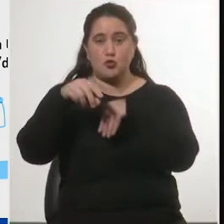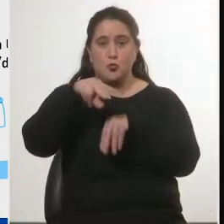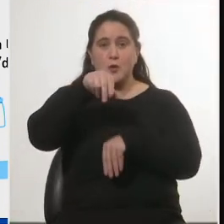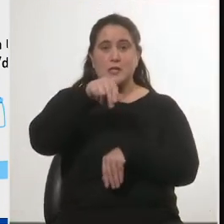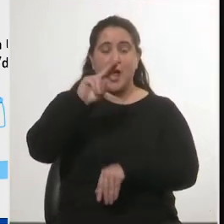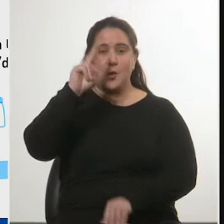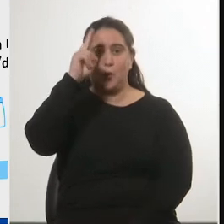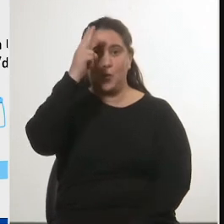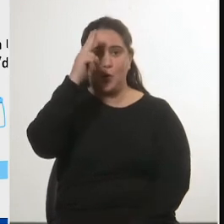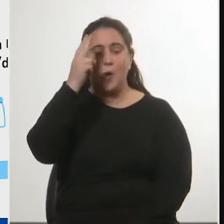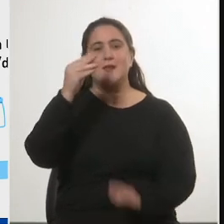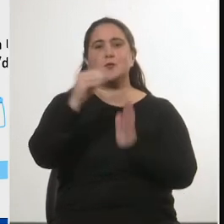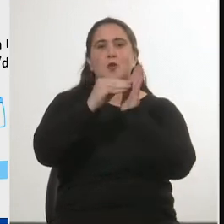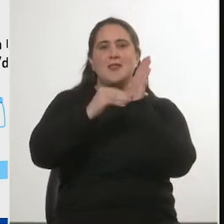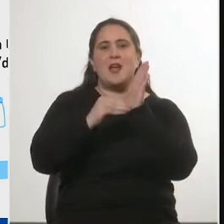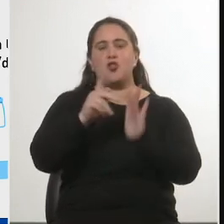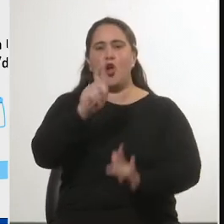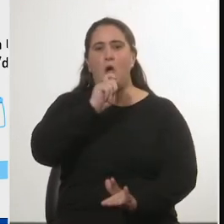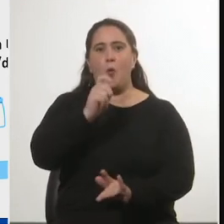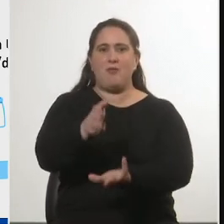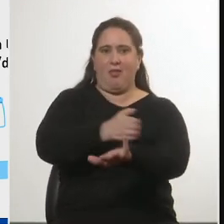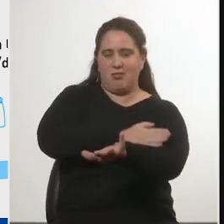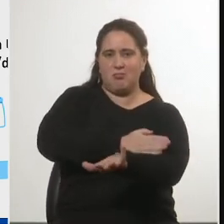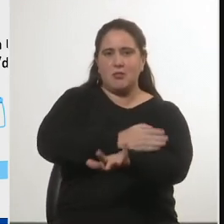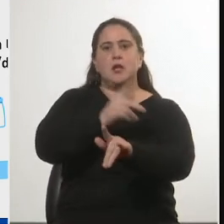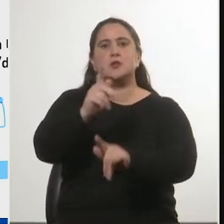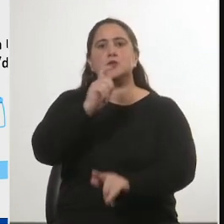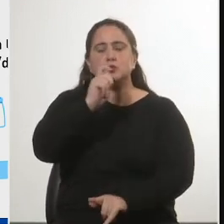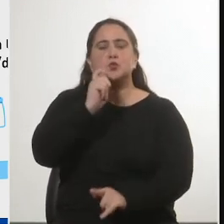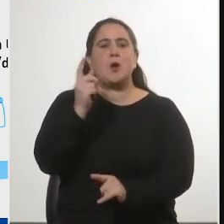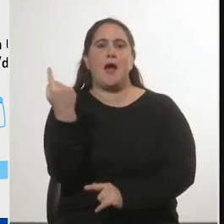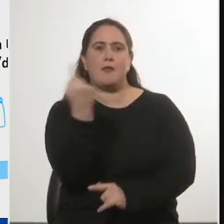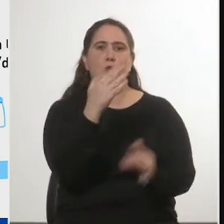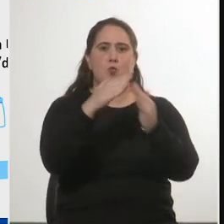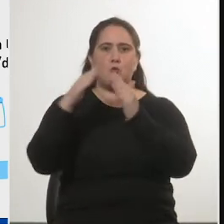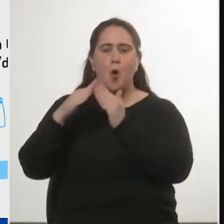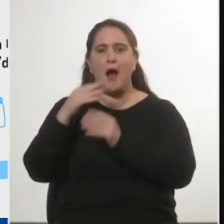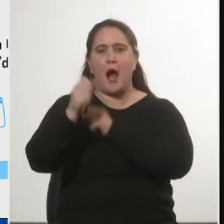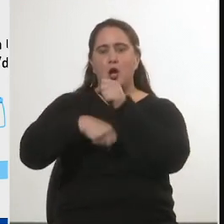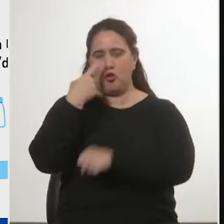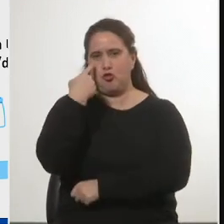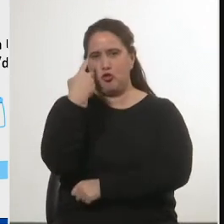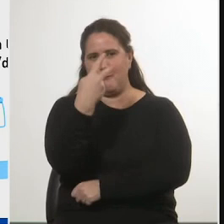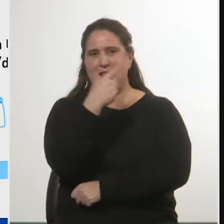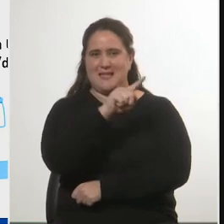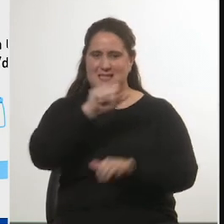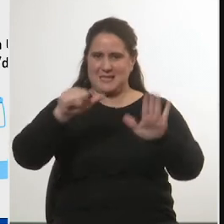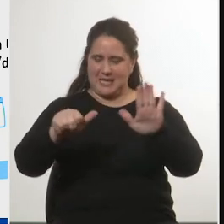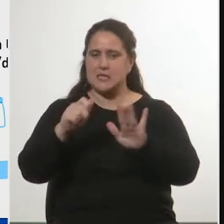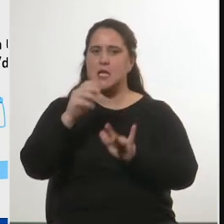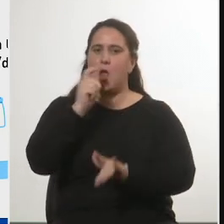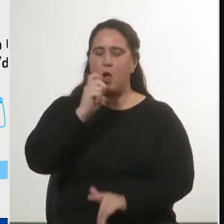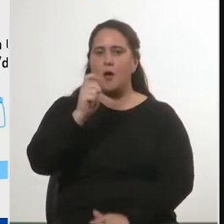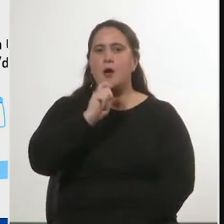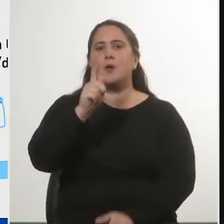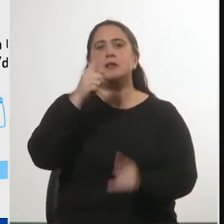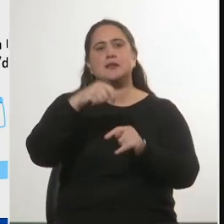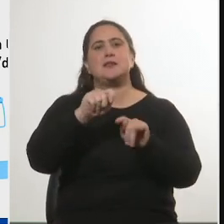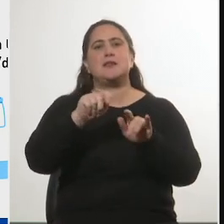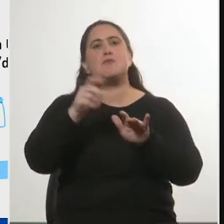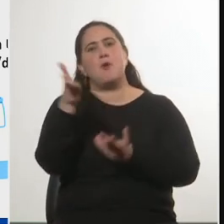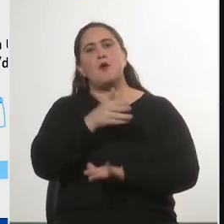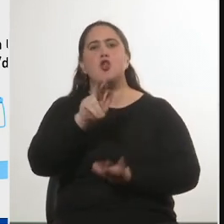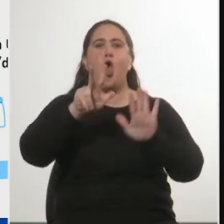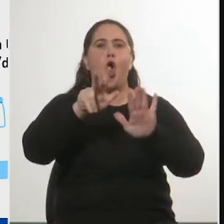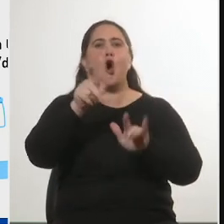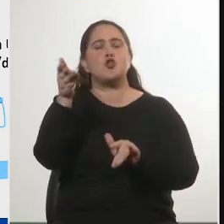según los datos de la encuesta de gastos e ingresos de hogares del 2016, es un promedio de 8,3 gramos